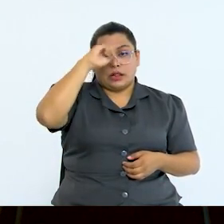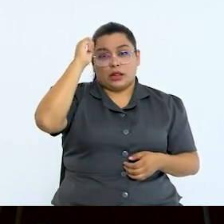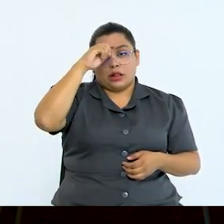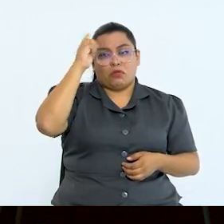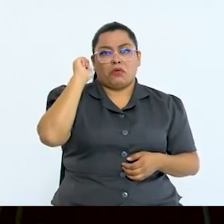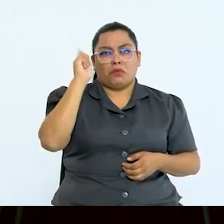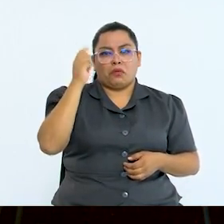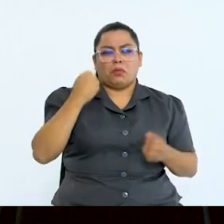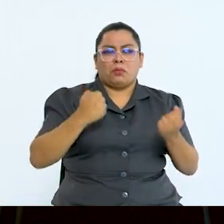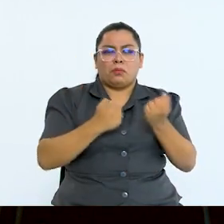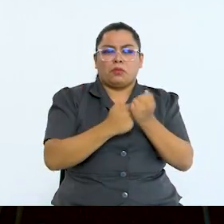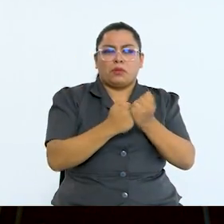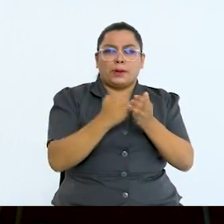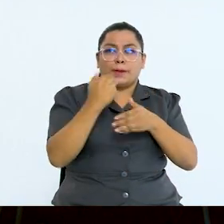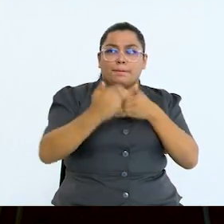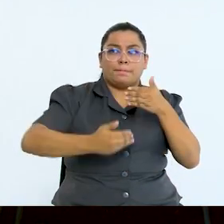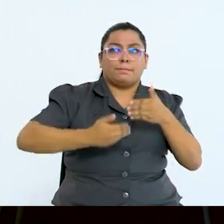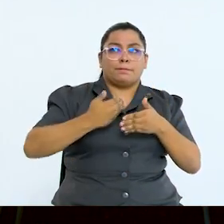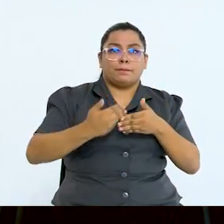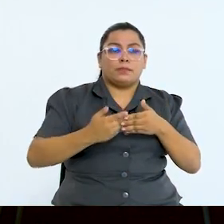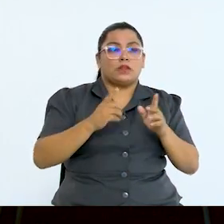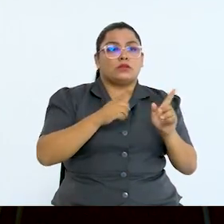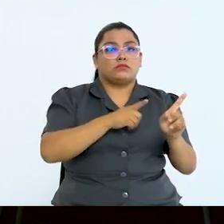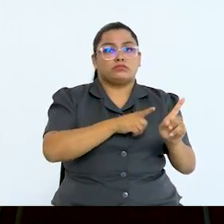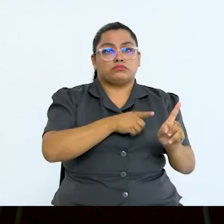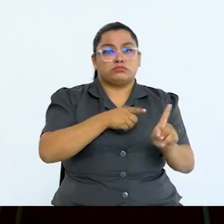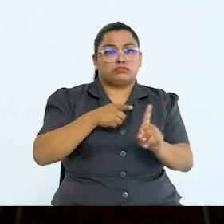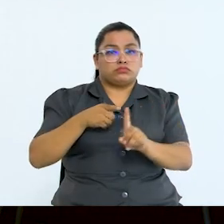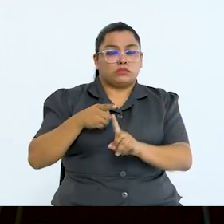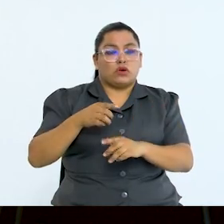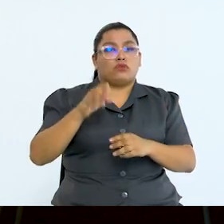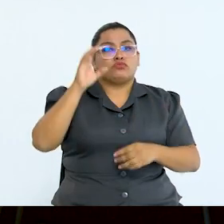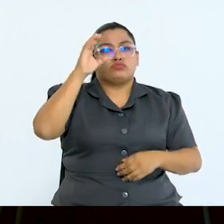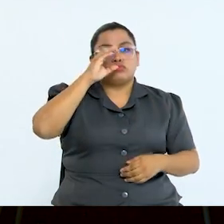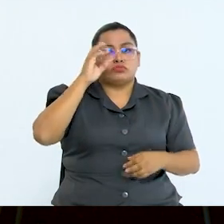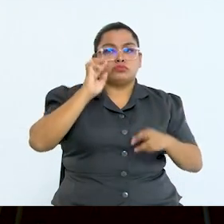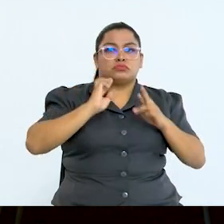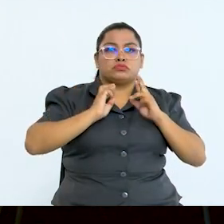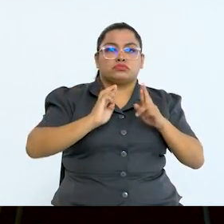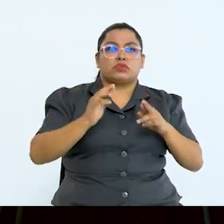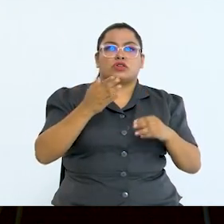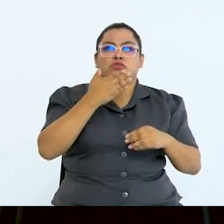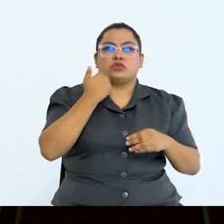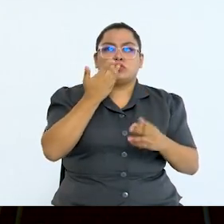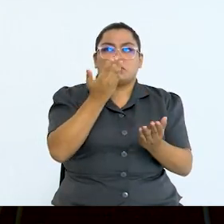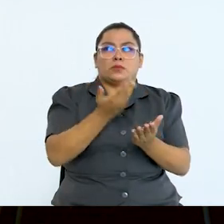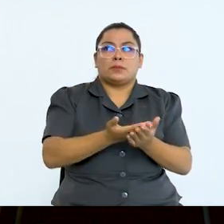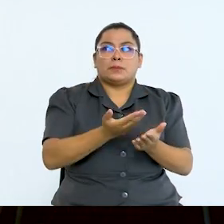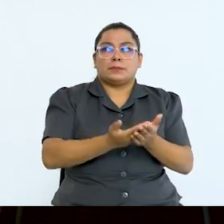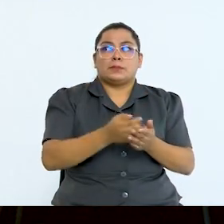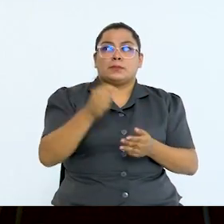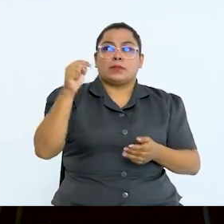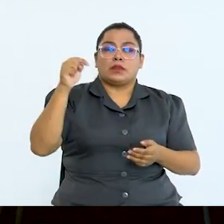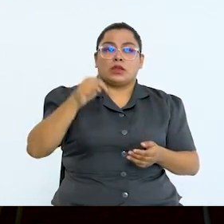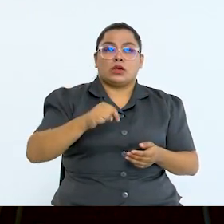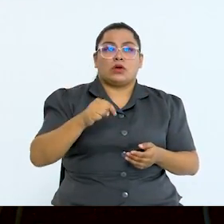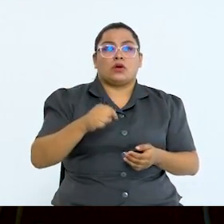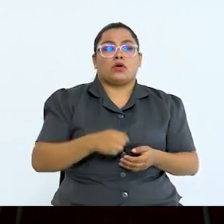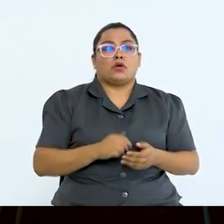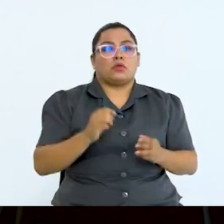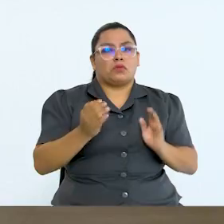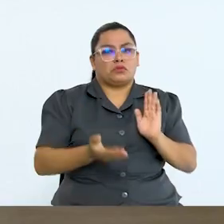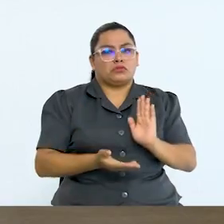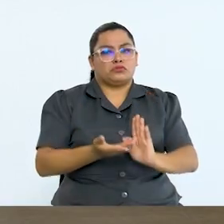proceso, que guíe en la búsqueda de soluciones a las situaciones propuestas, que oriente el desarrollo del